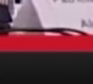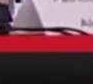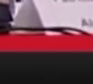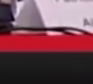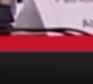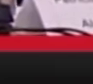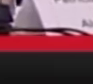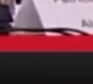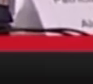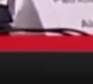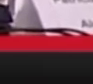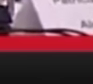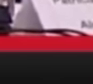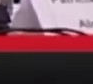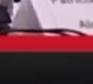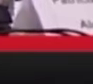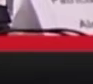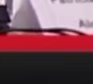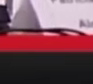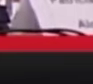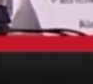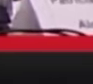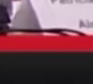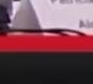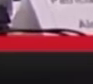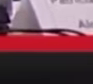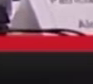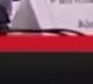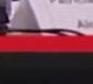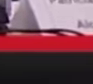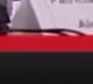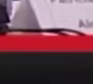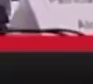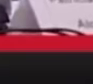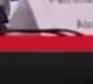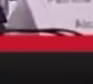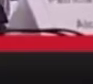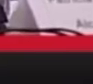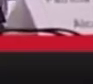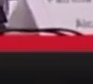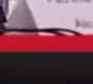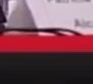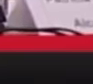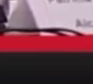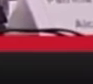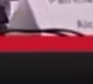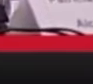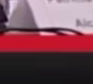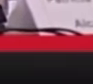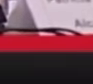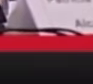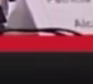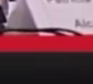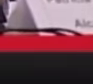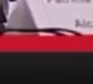del apoyo operativo, y los concursos pueden ser para otro tipo de profesionales. En cuanto a la